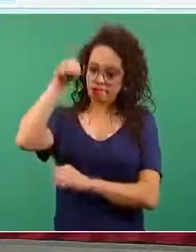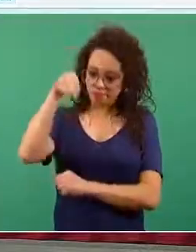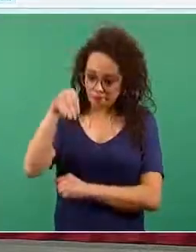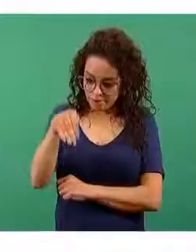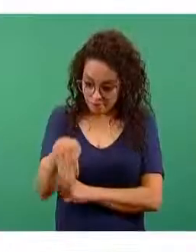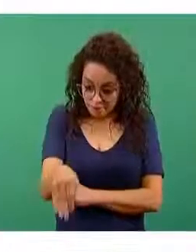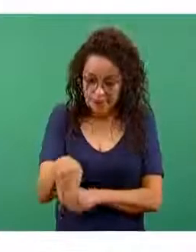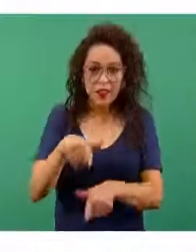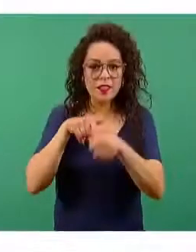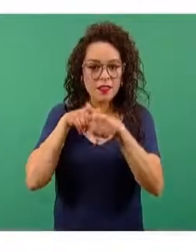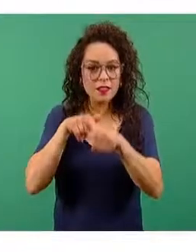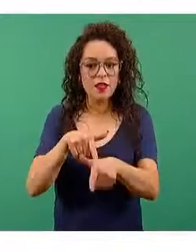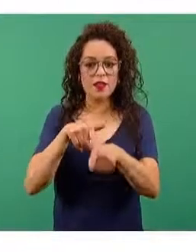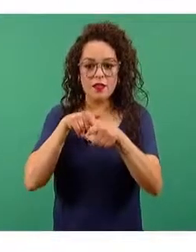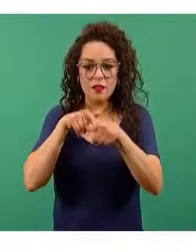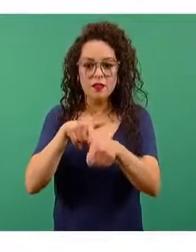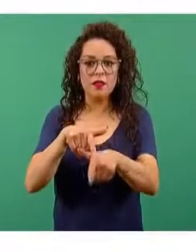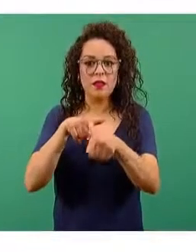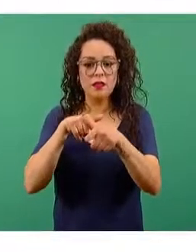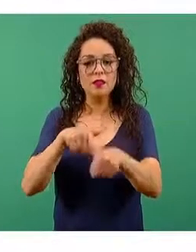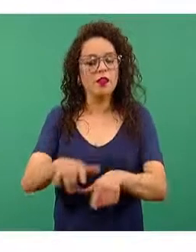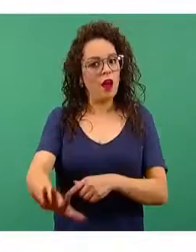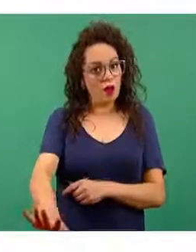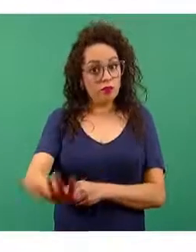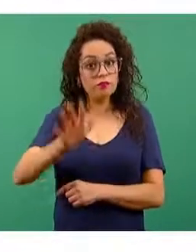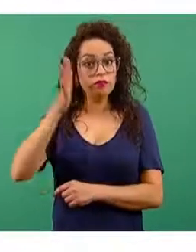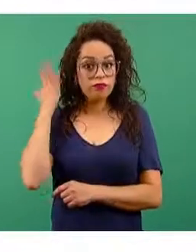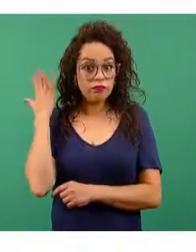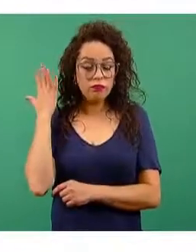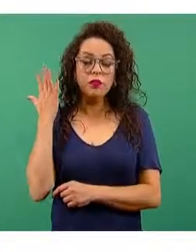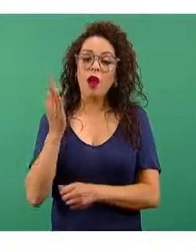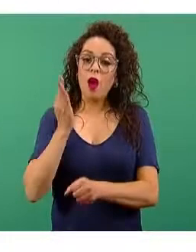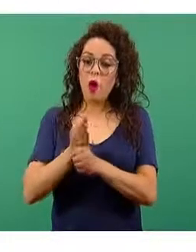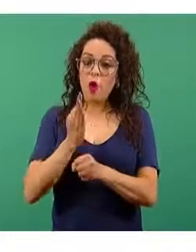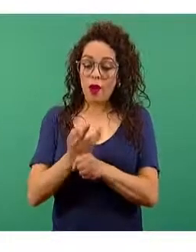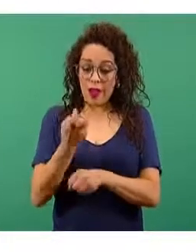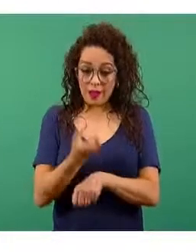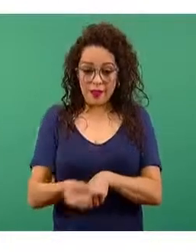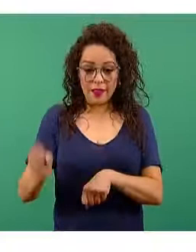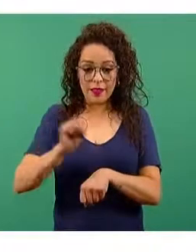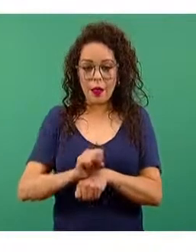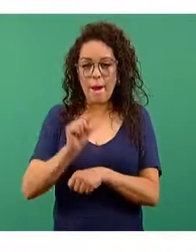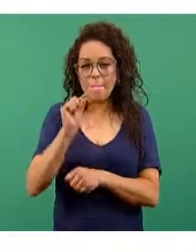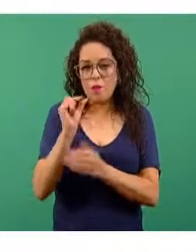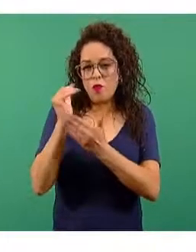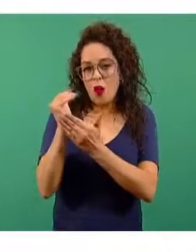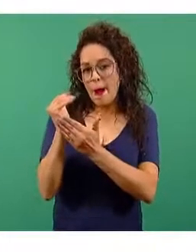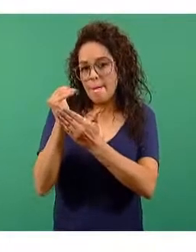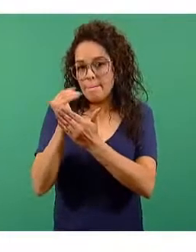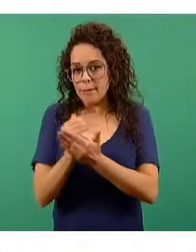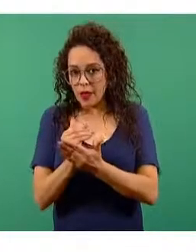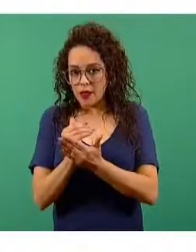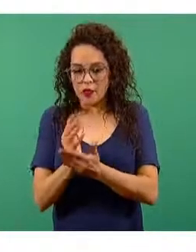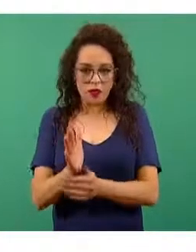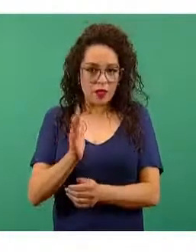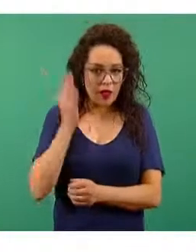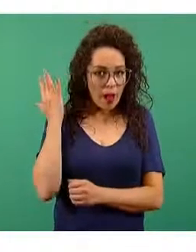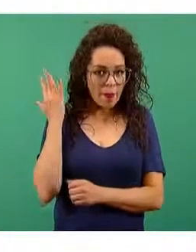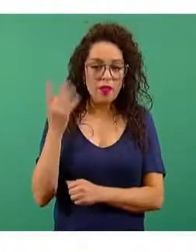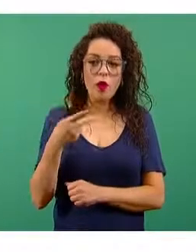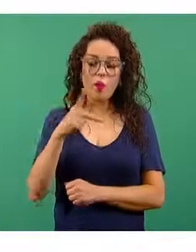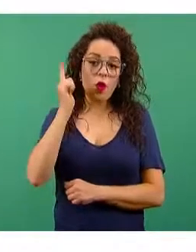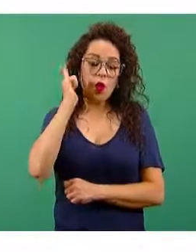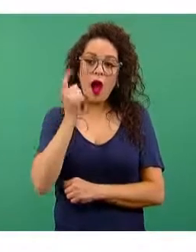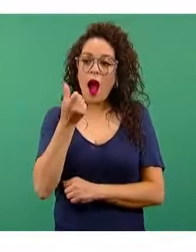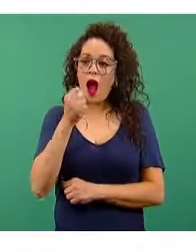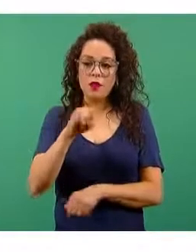descendiendo, la velocidad con la que desciende es menor en esta semana, y esperemos que así se